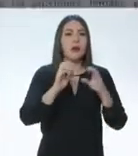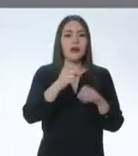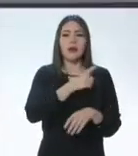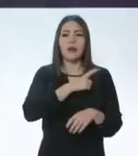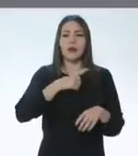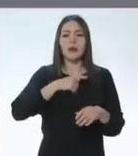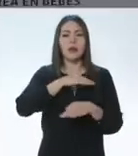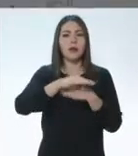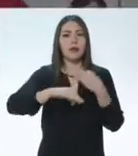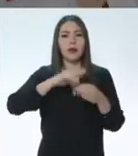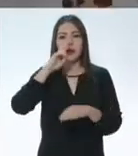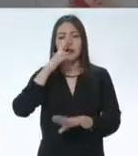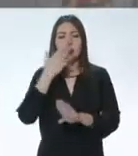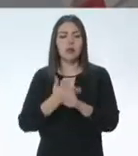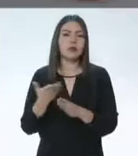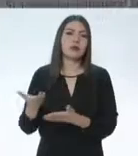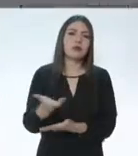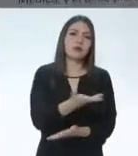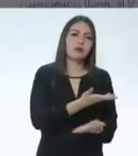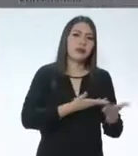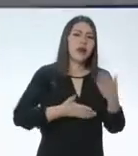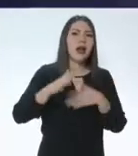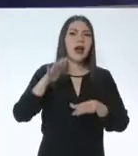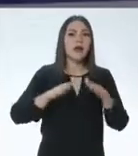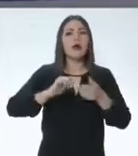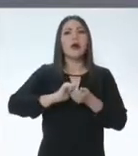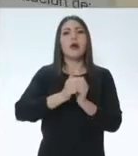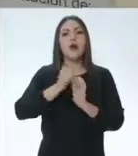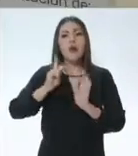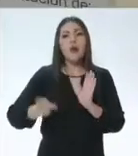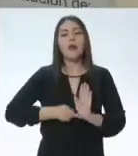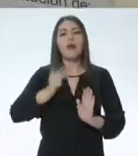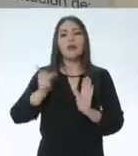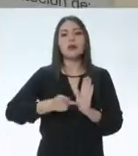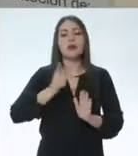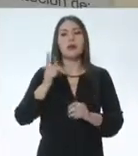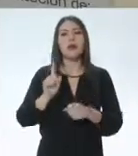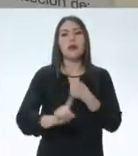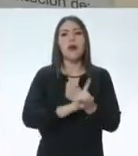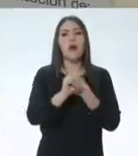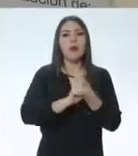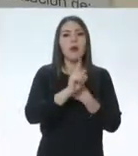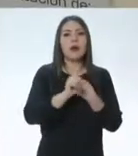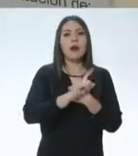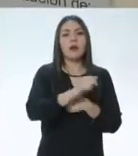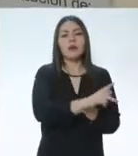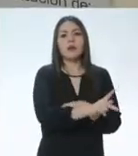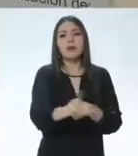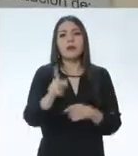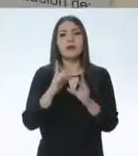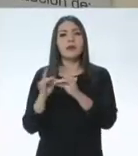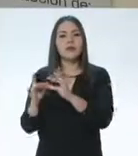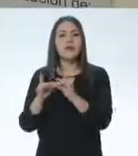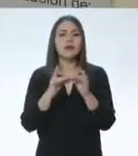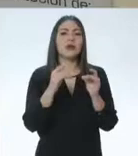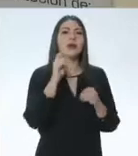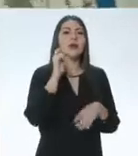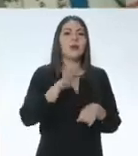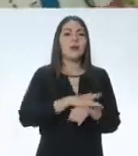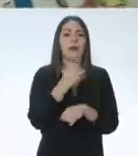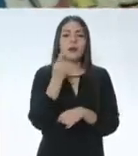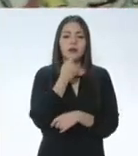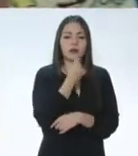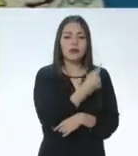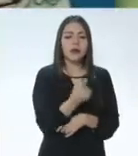y nuevamente se vuelve un problema cuando hablamos de menores, porque justo las estancias podrían significar una forma de cerrar brechas de